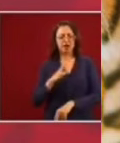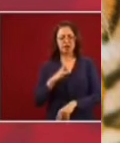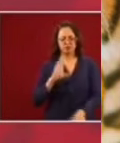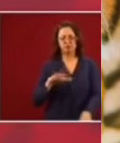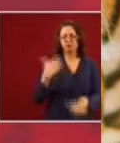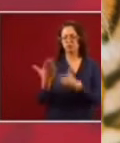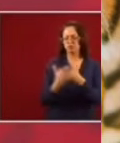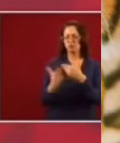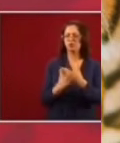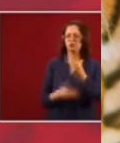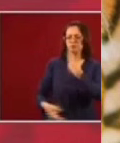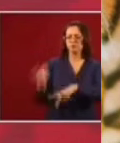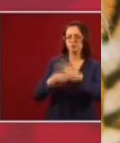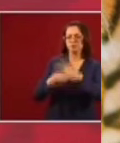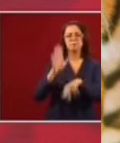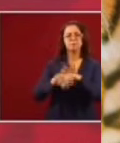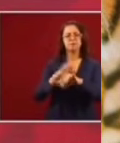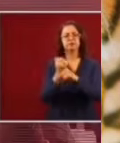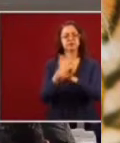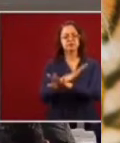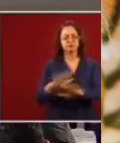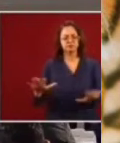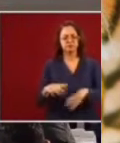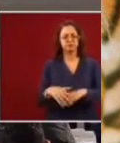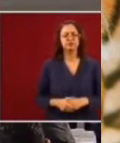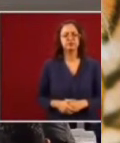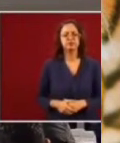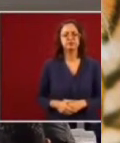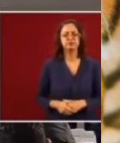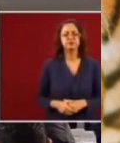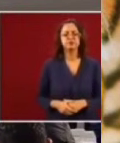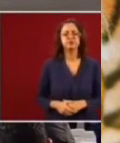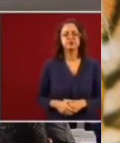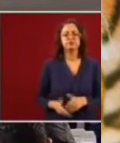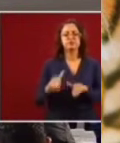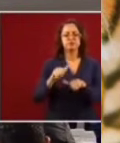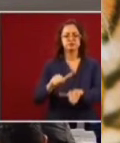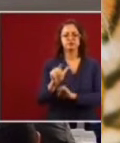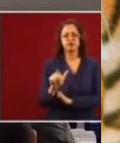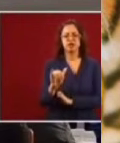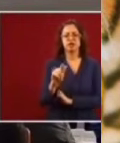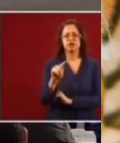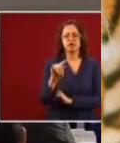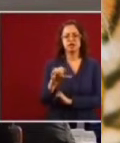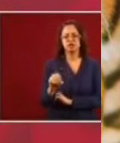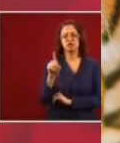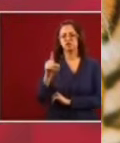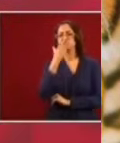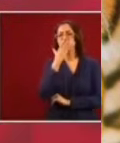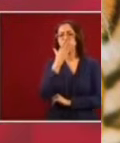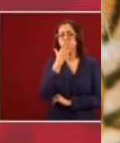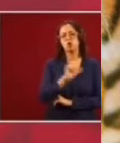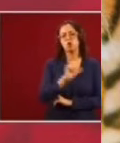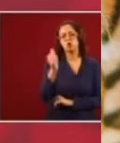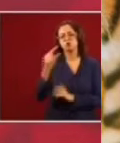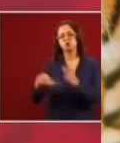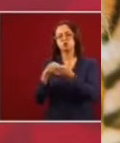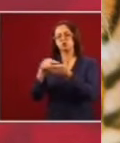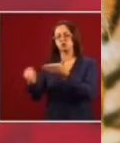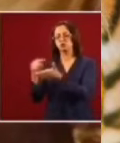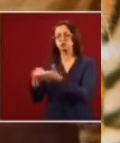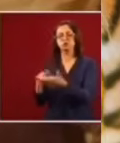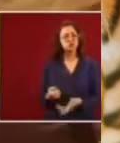informe sobre esto, en particular lo del litio de Sonora y de otras partes. ¿Tienen previsto entregar